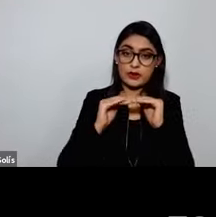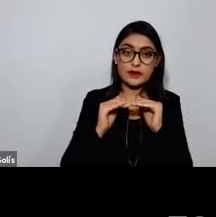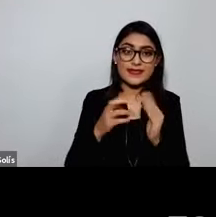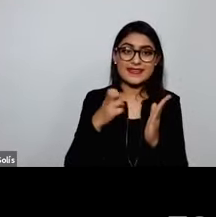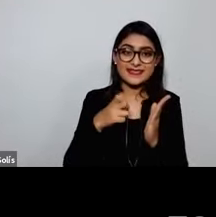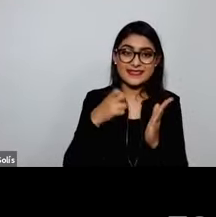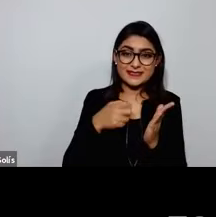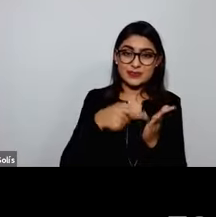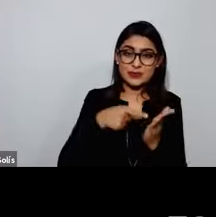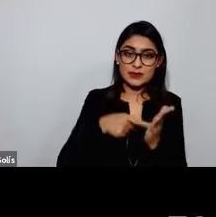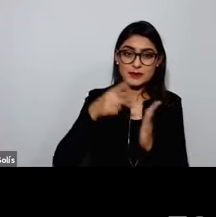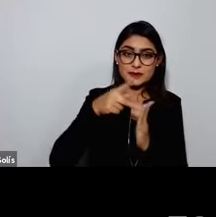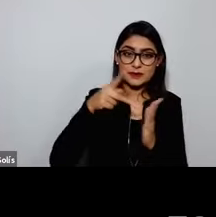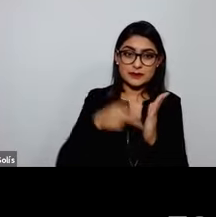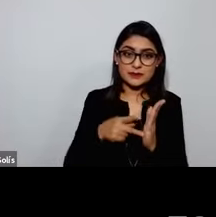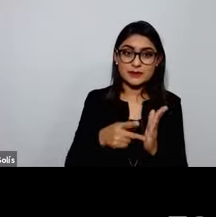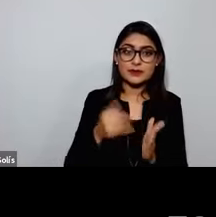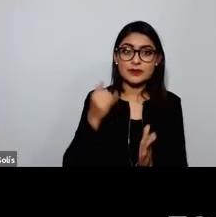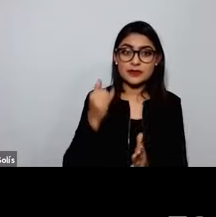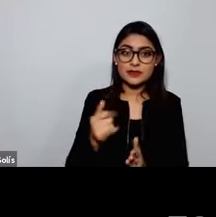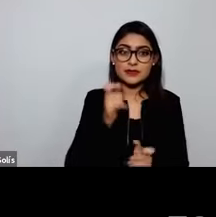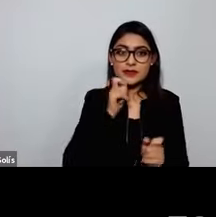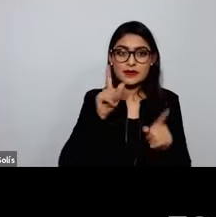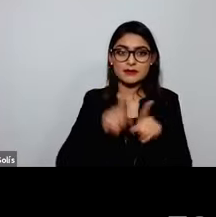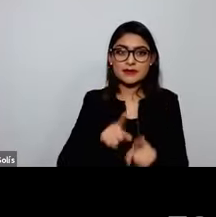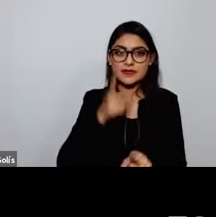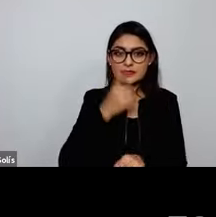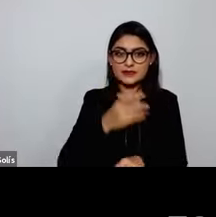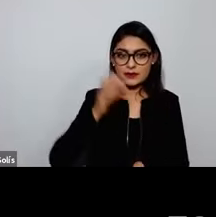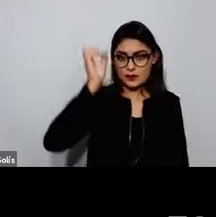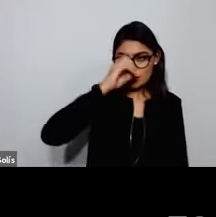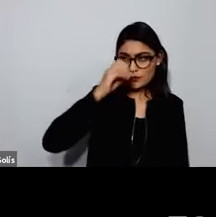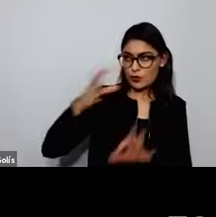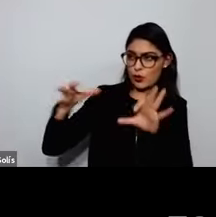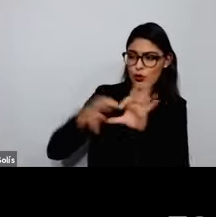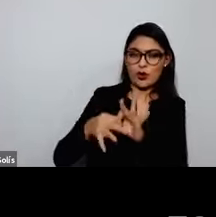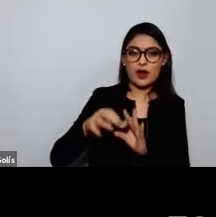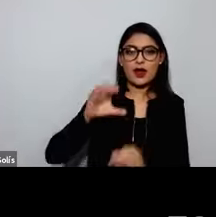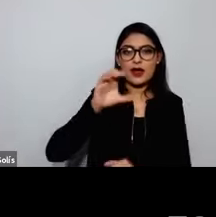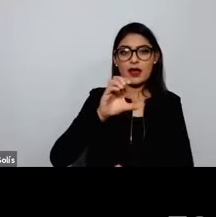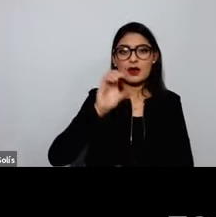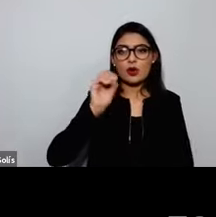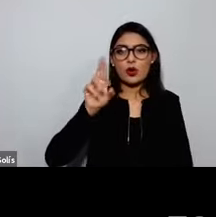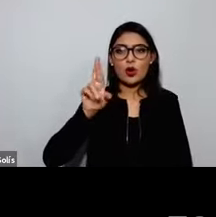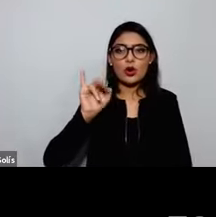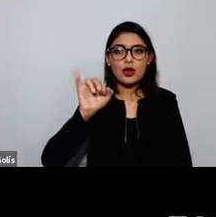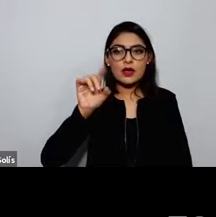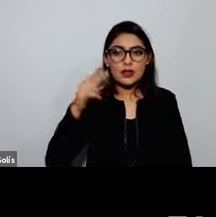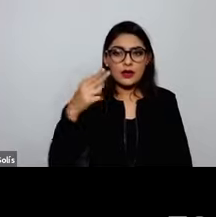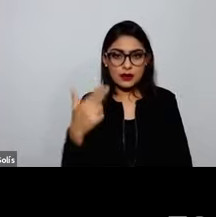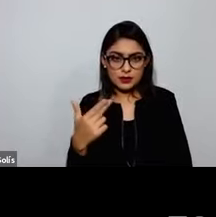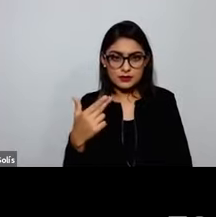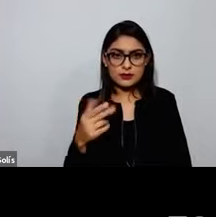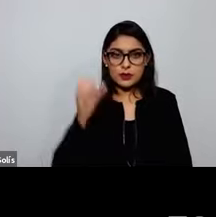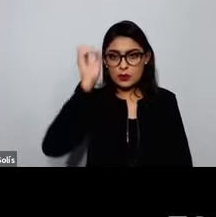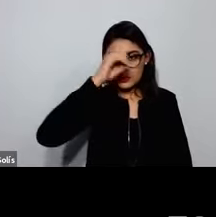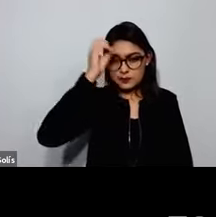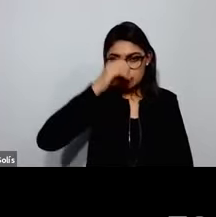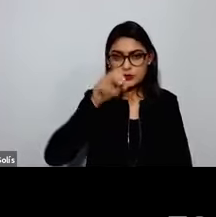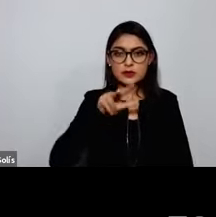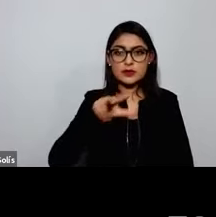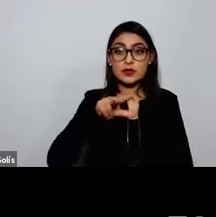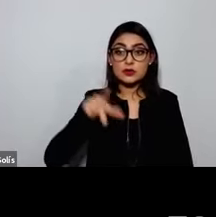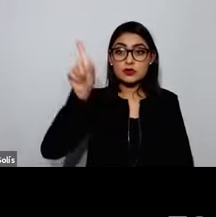incluso remite a una opinión consultiva de la Corte Interamericana de Derechos Humanos, la opinión